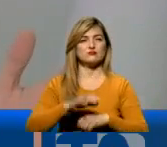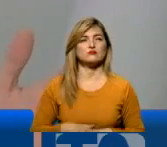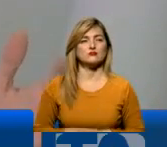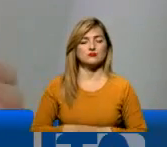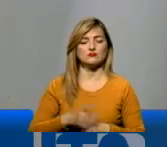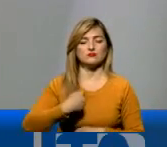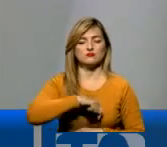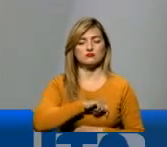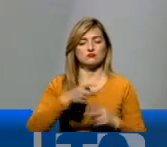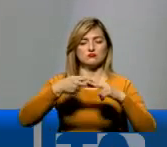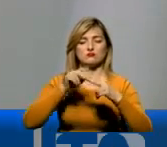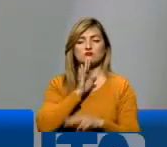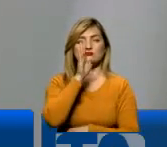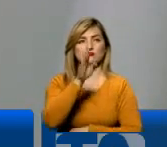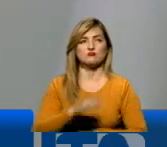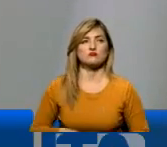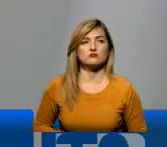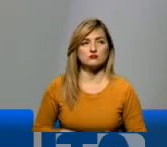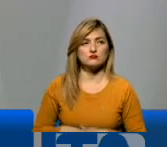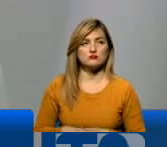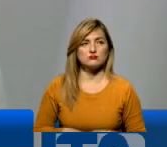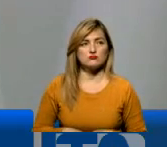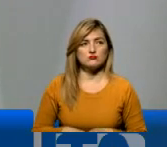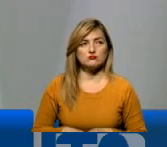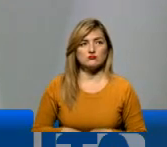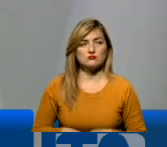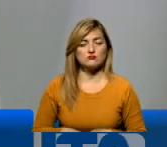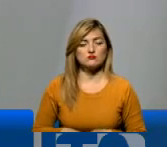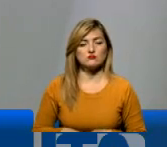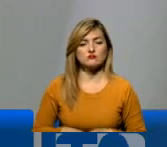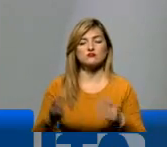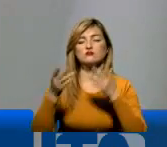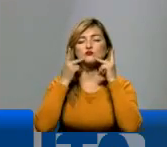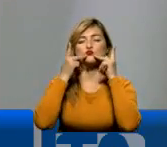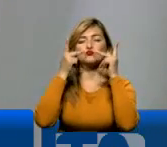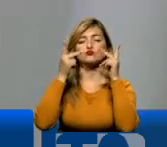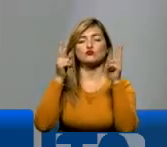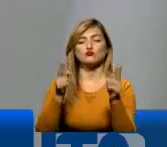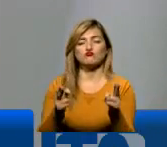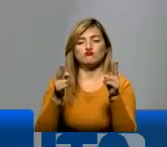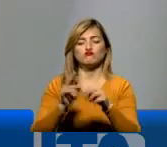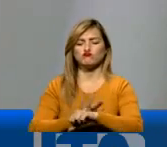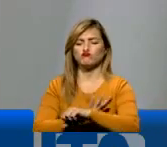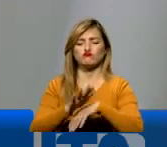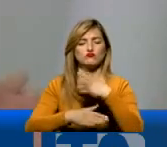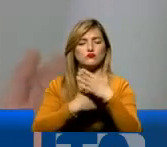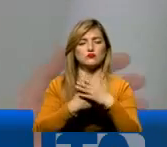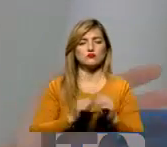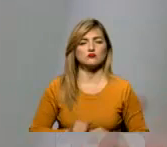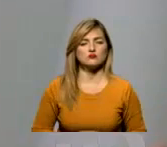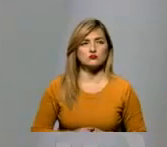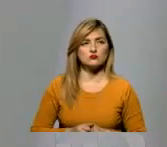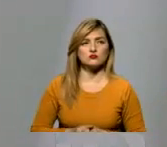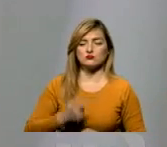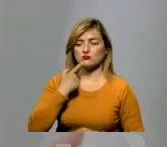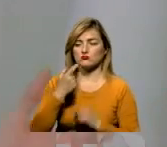siempre. Y adicionalmente, en términos de humanización del servicio público, eso que ha expresado el ministro de Salud Pública y eso que